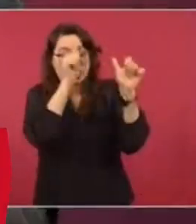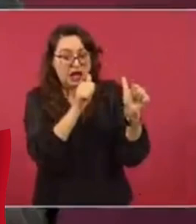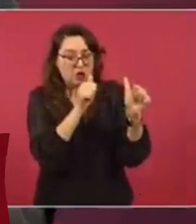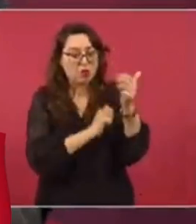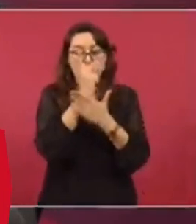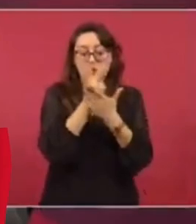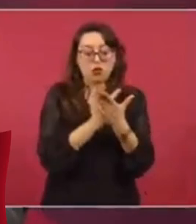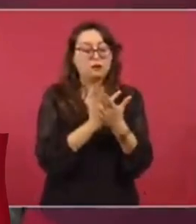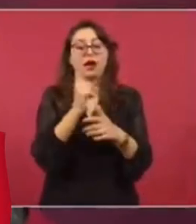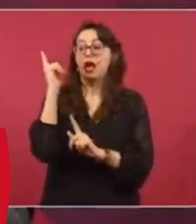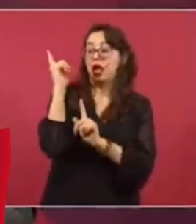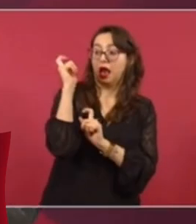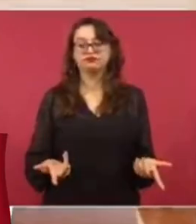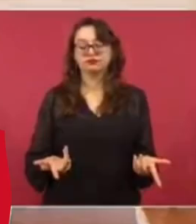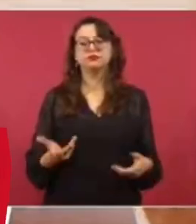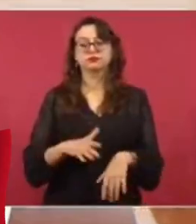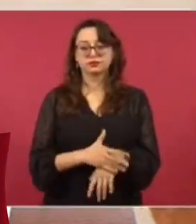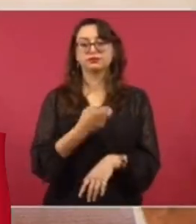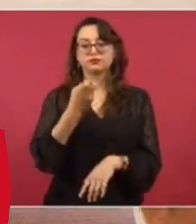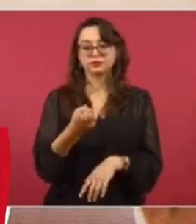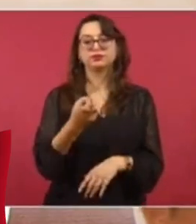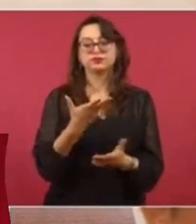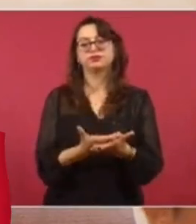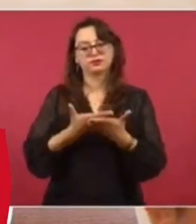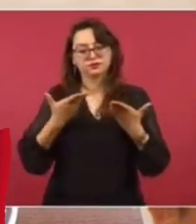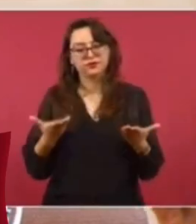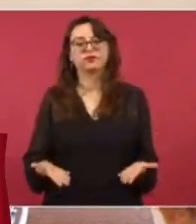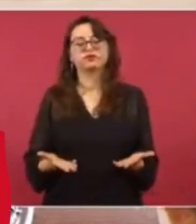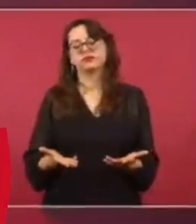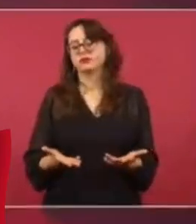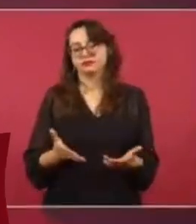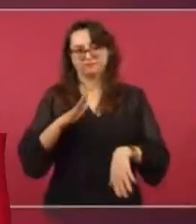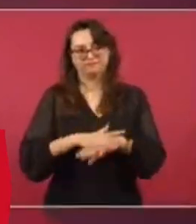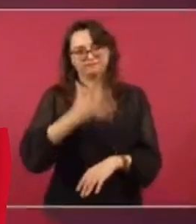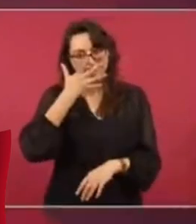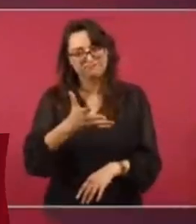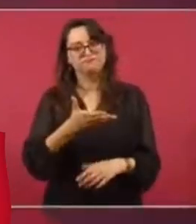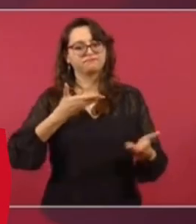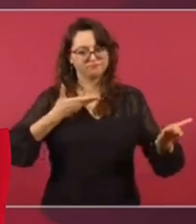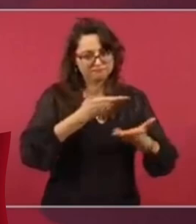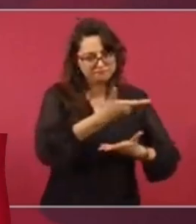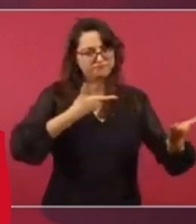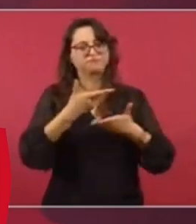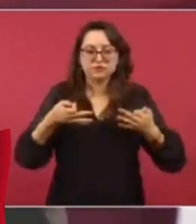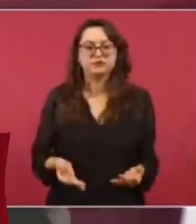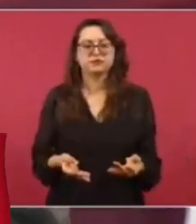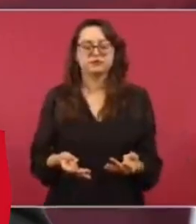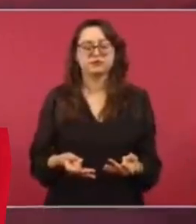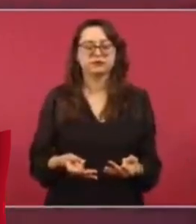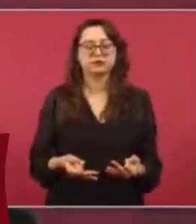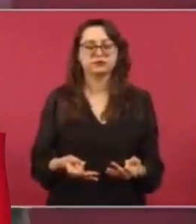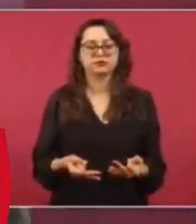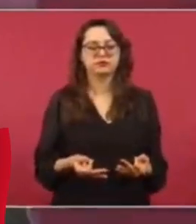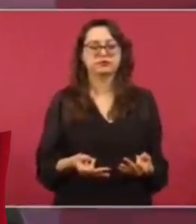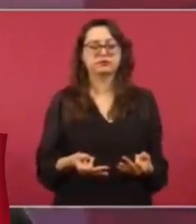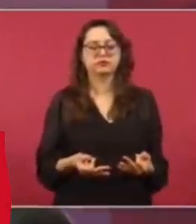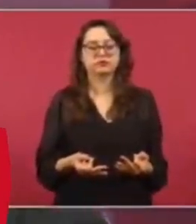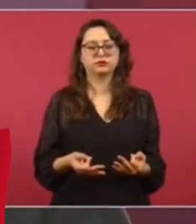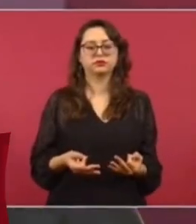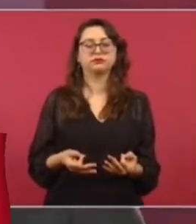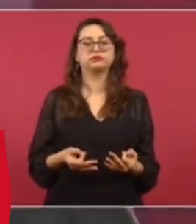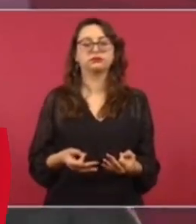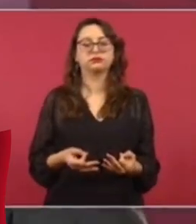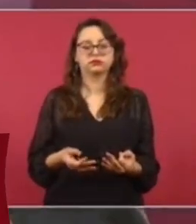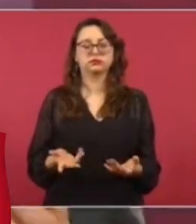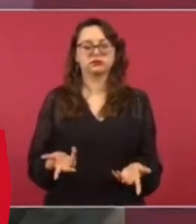el operativo Rápido y furioso ahora que vemos una cooperación porque sí queremos ayudar para ponernos de